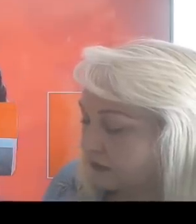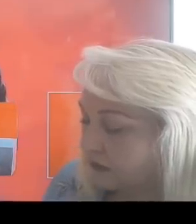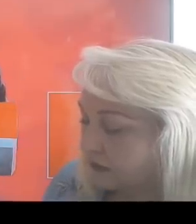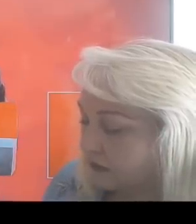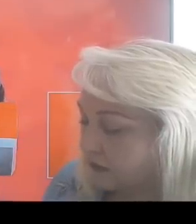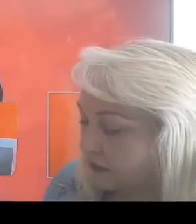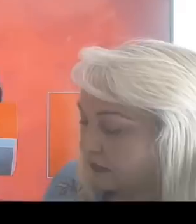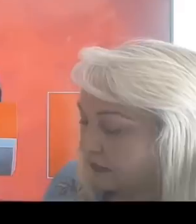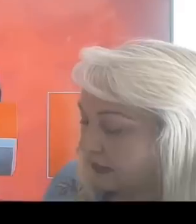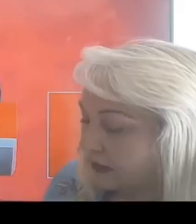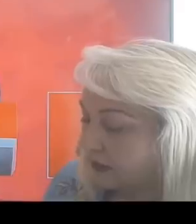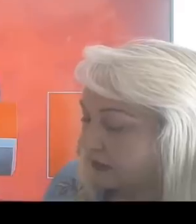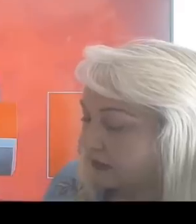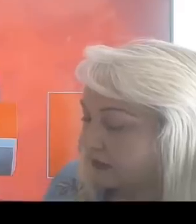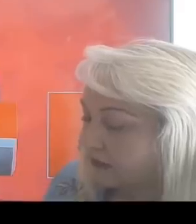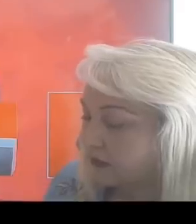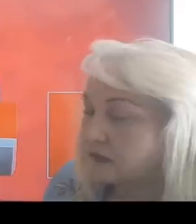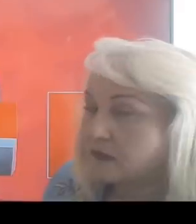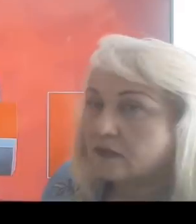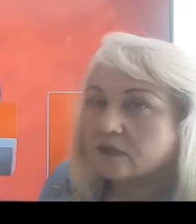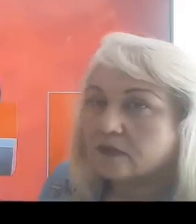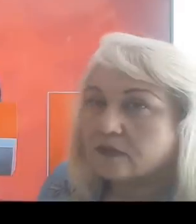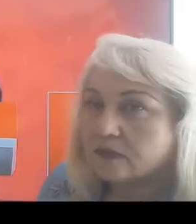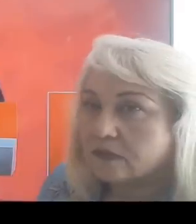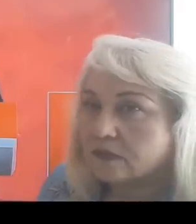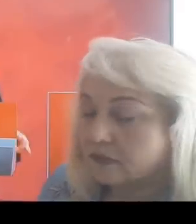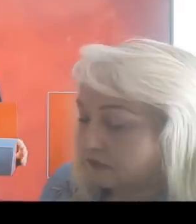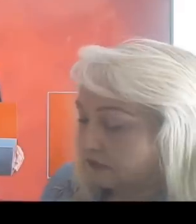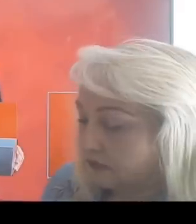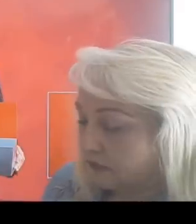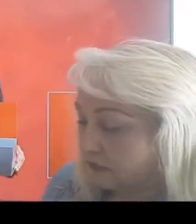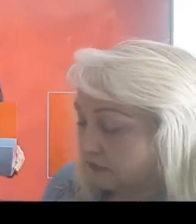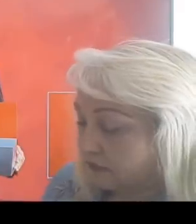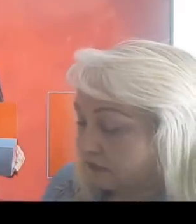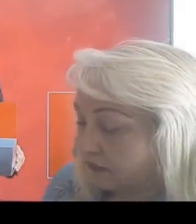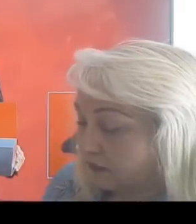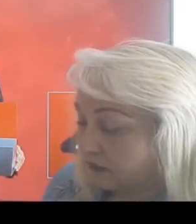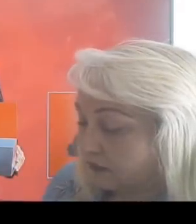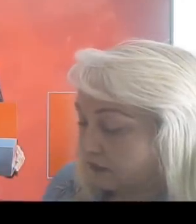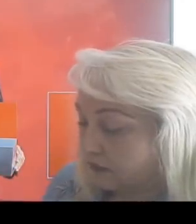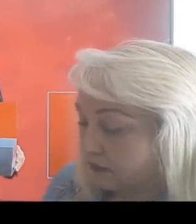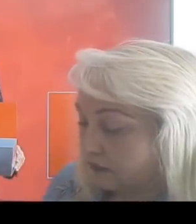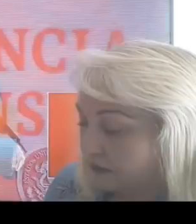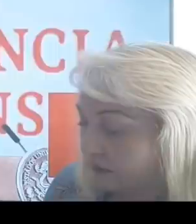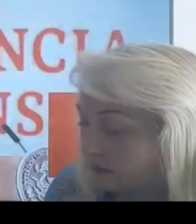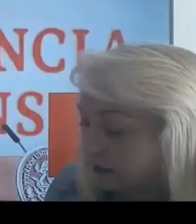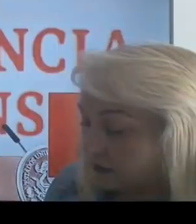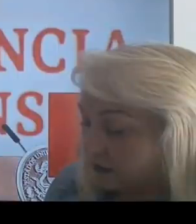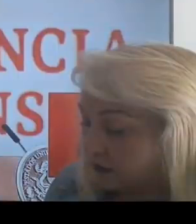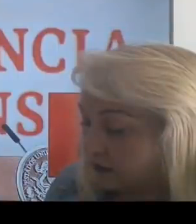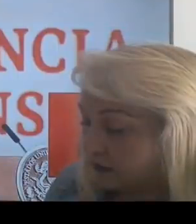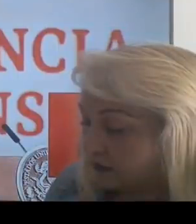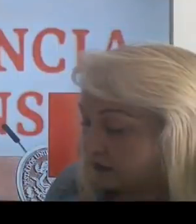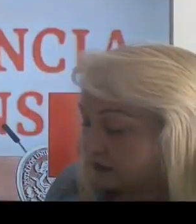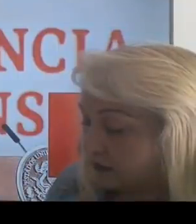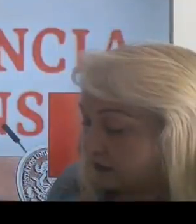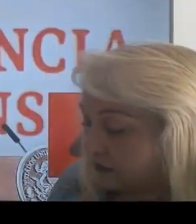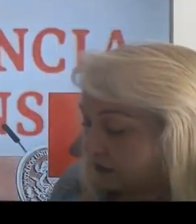Esto va a significar destinar más de